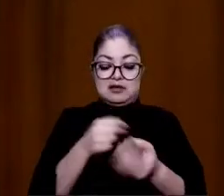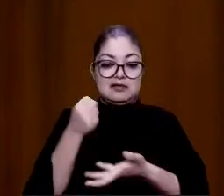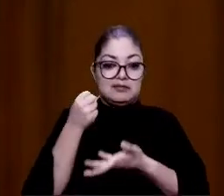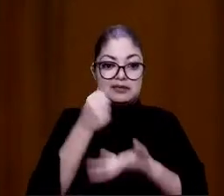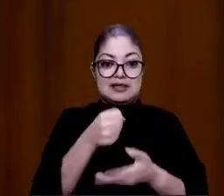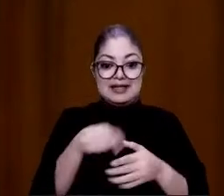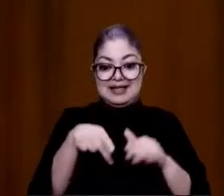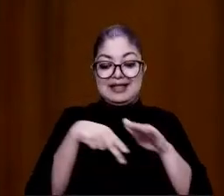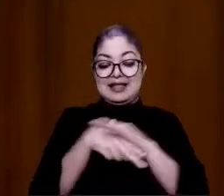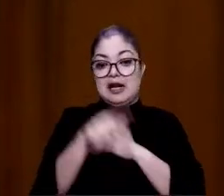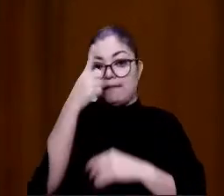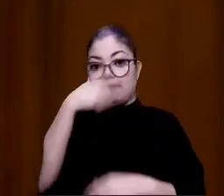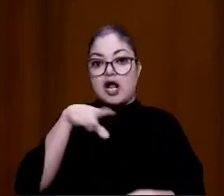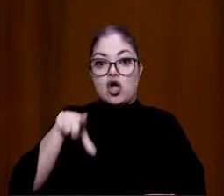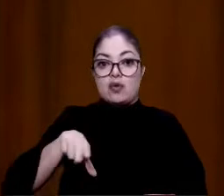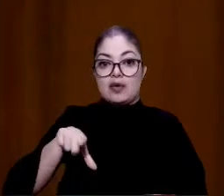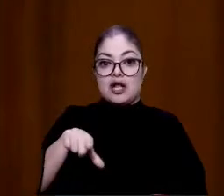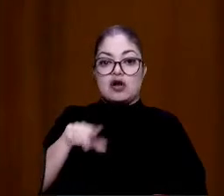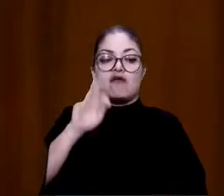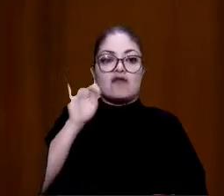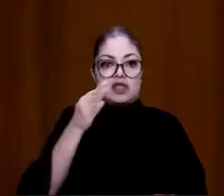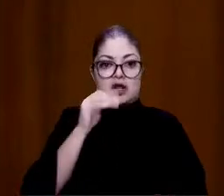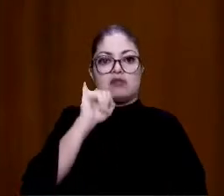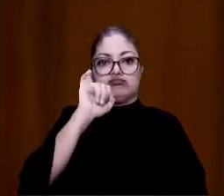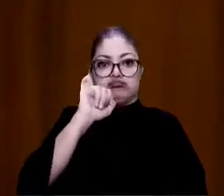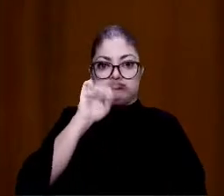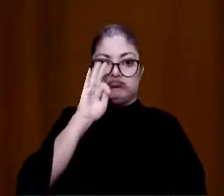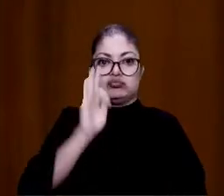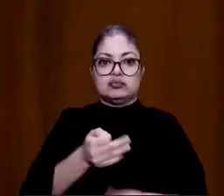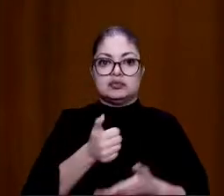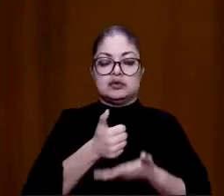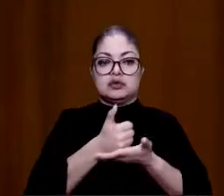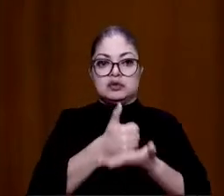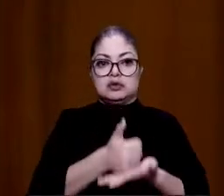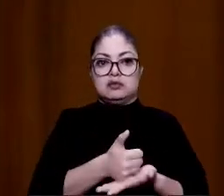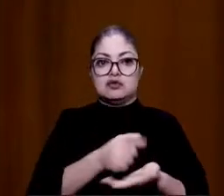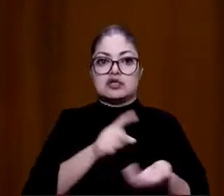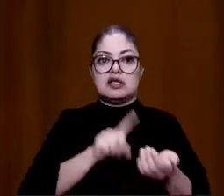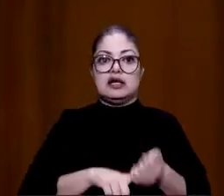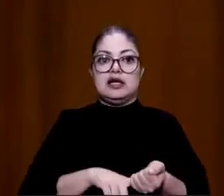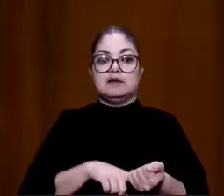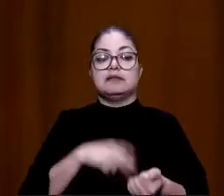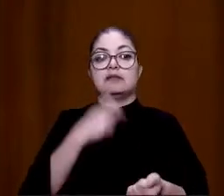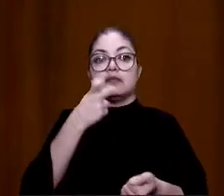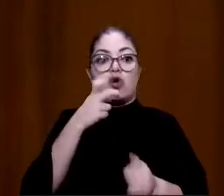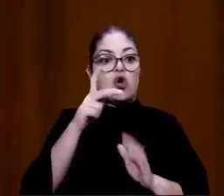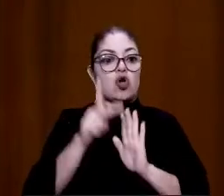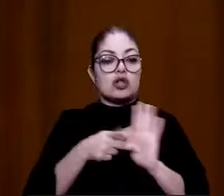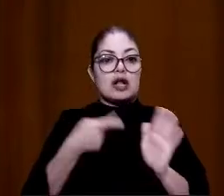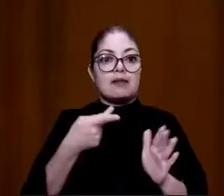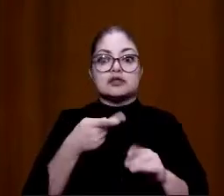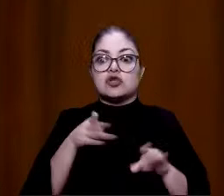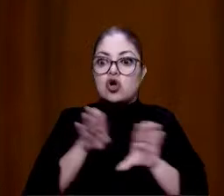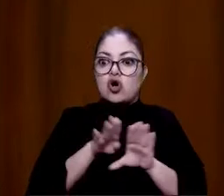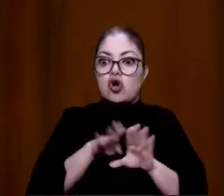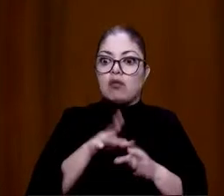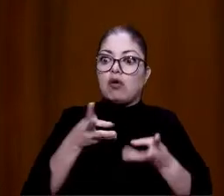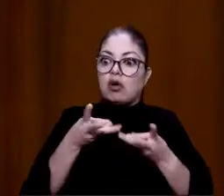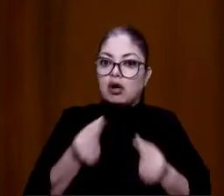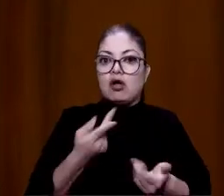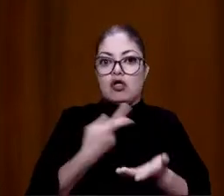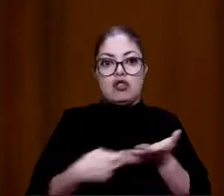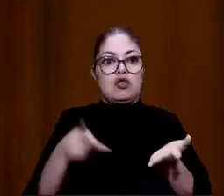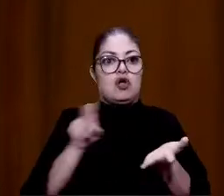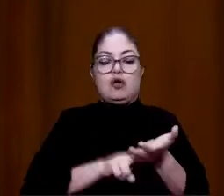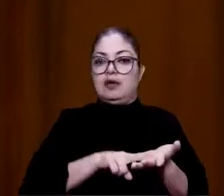tren donde el gobierno federal le está apostando, metiendo muchos recursos. Pero para que no tengamos que entrar otra vez a meterle, pues hay que